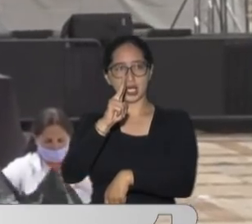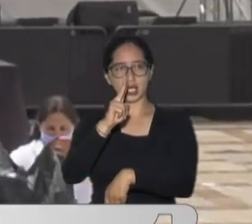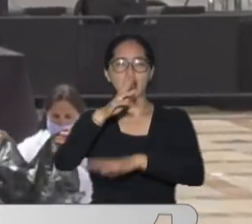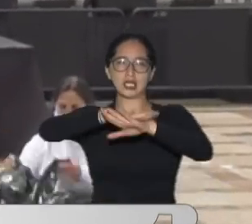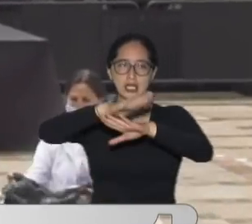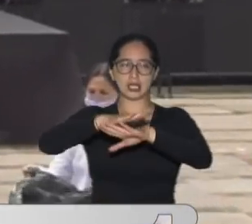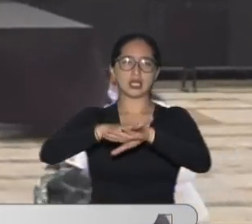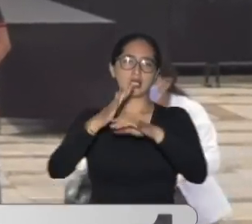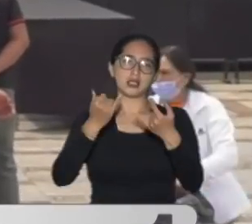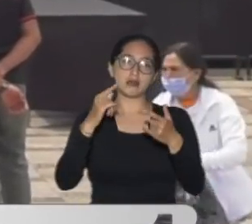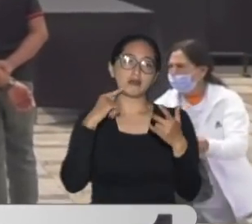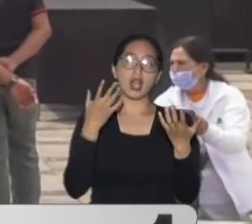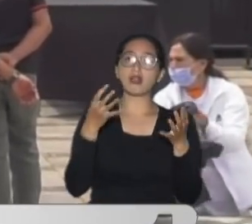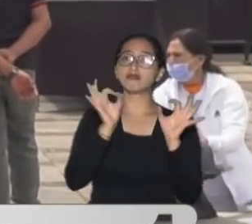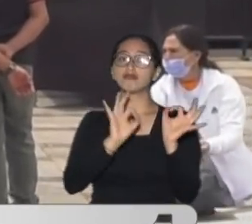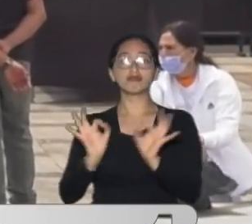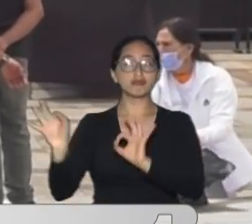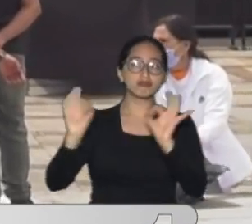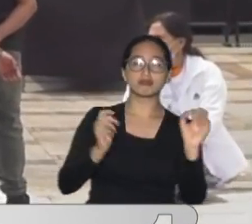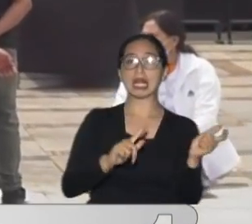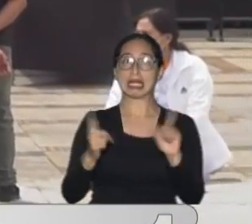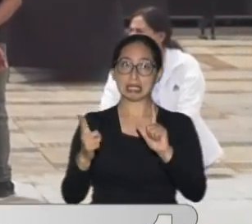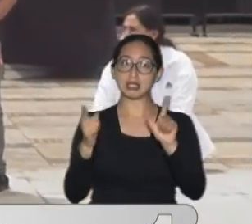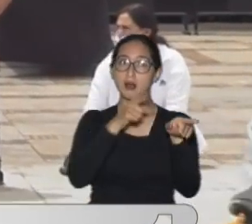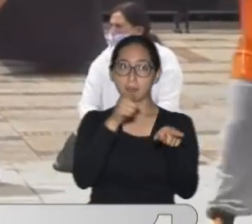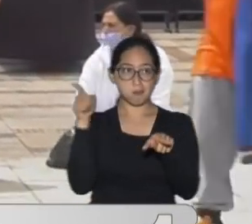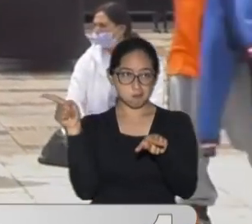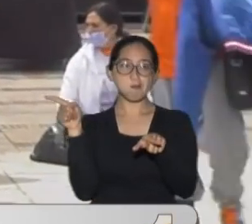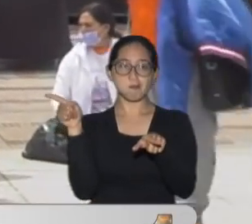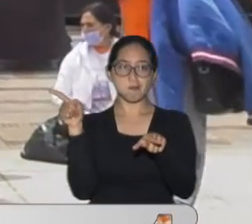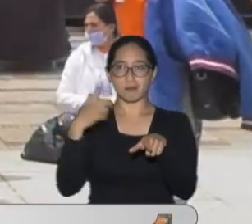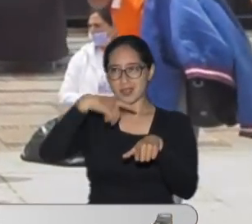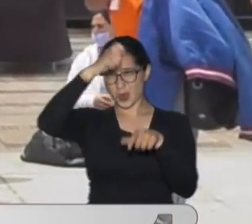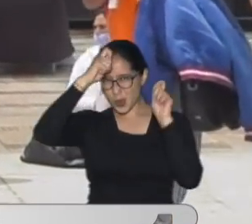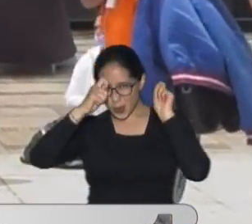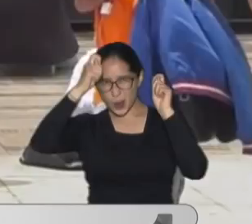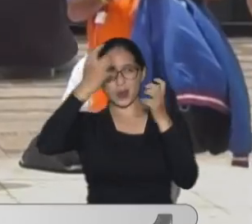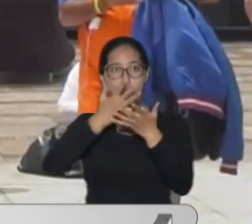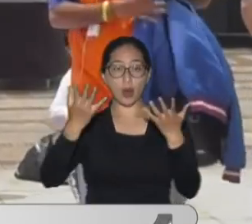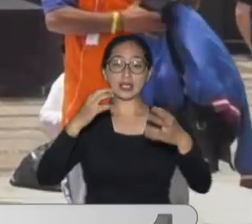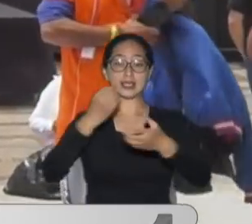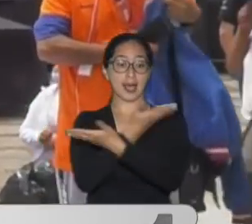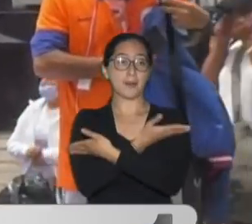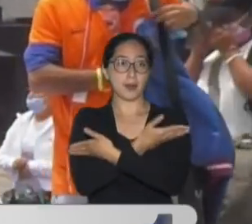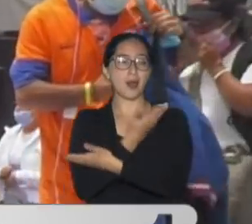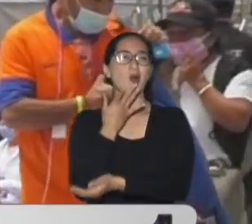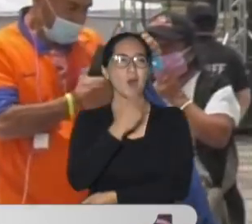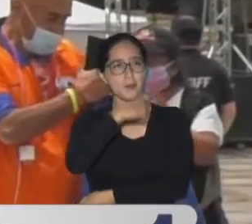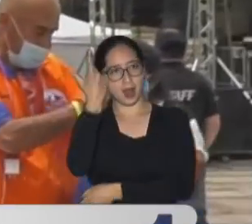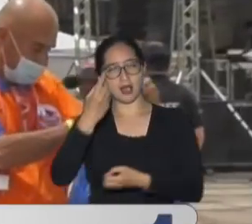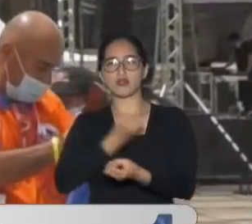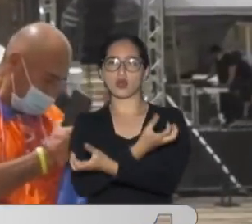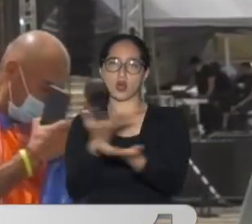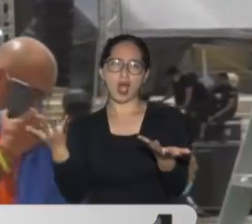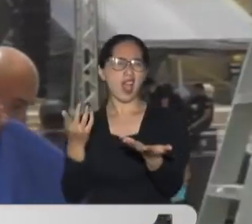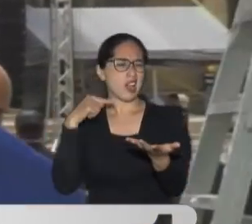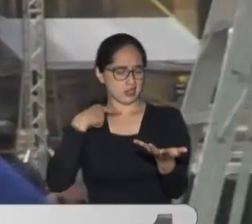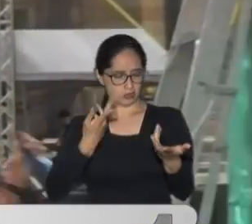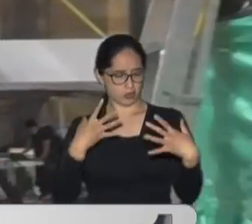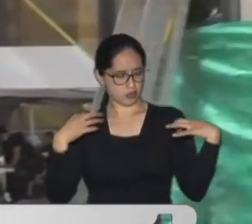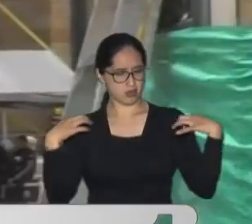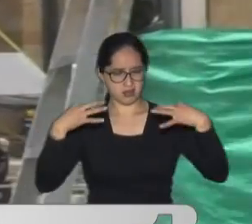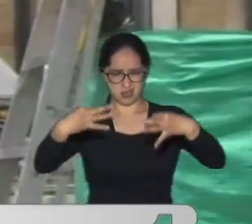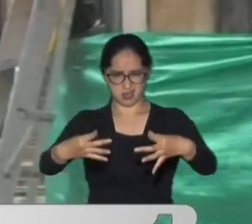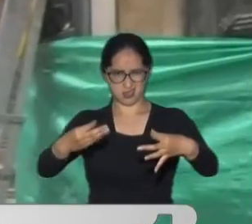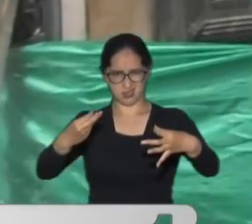recibimiento. Están todas las personas, como les decía, de la CRI, quienes van a recibir y a entregar estas camisetas como símbolo de esperanza y